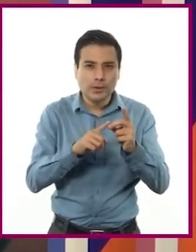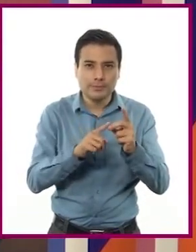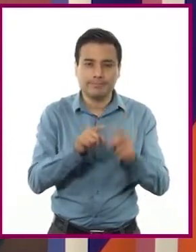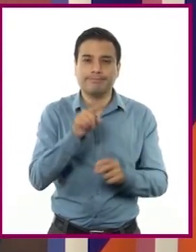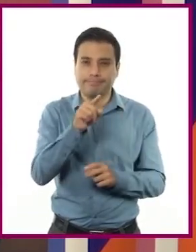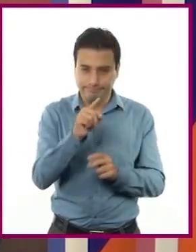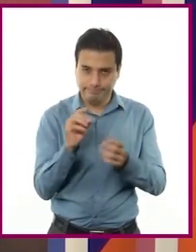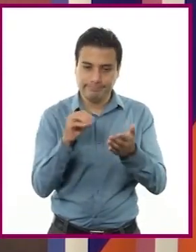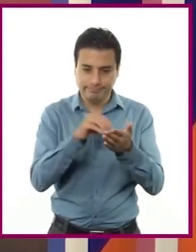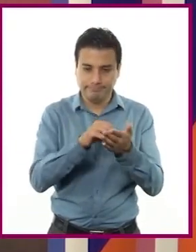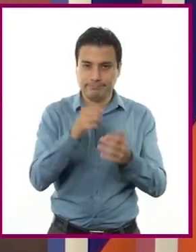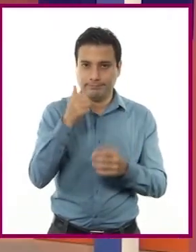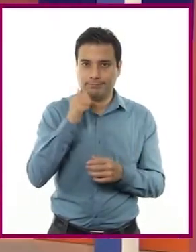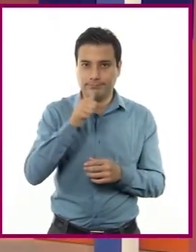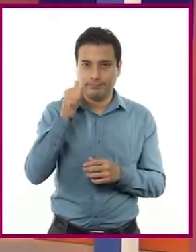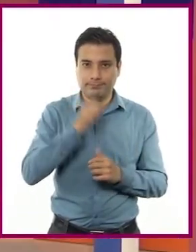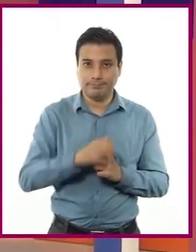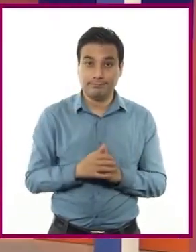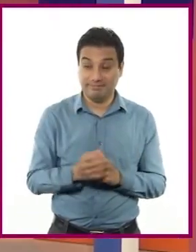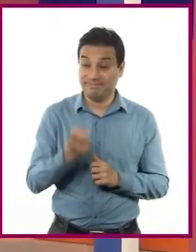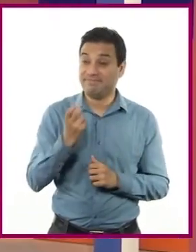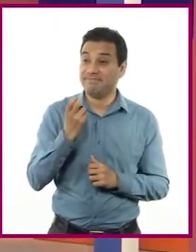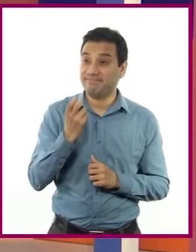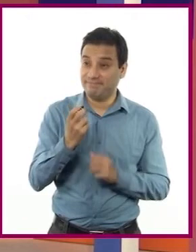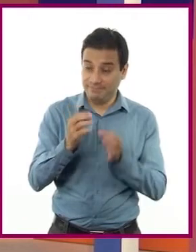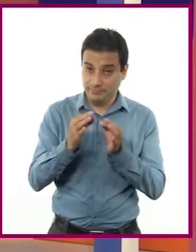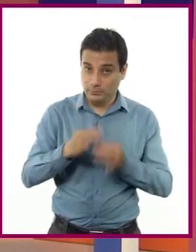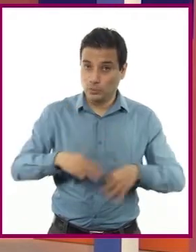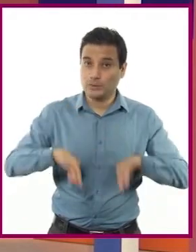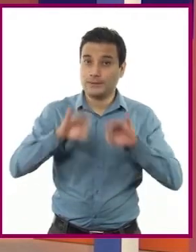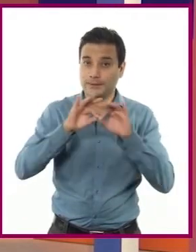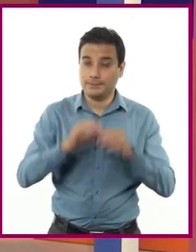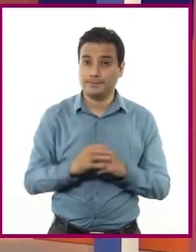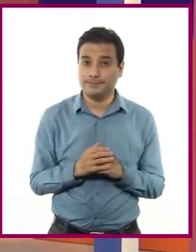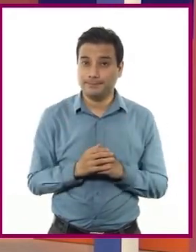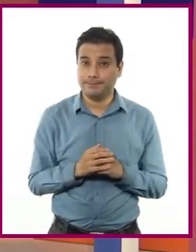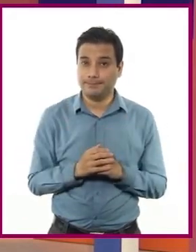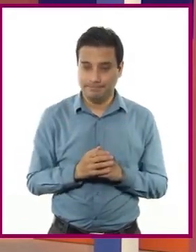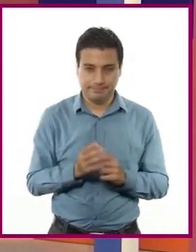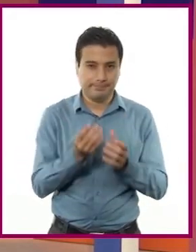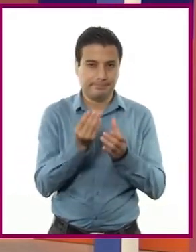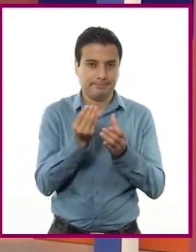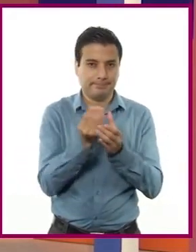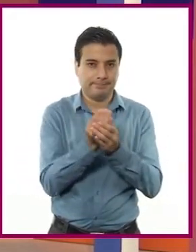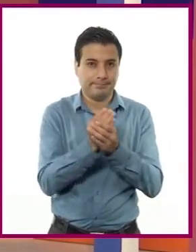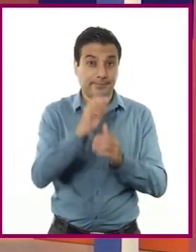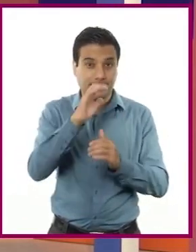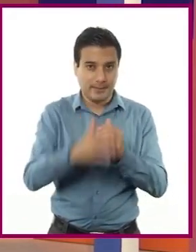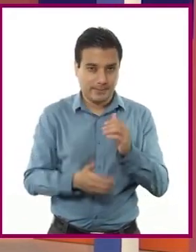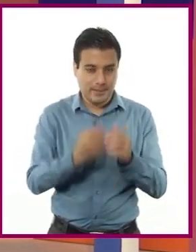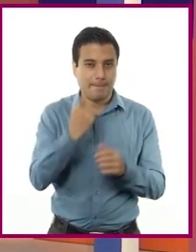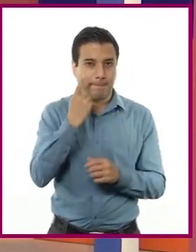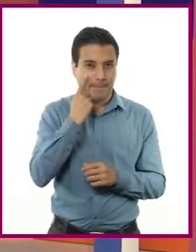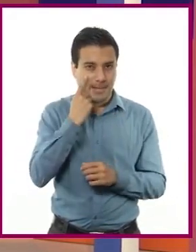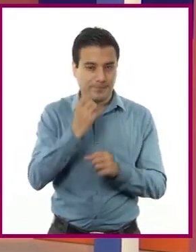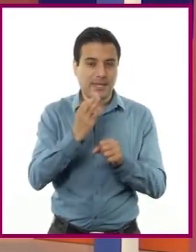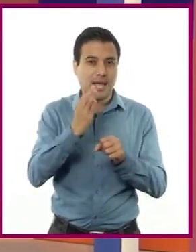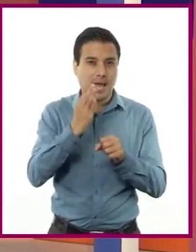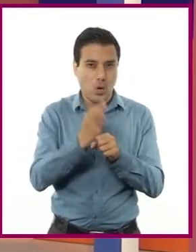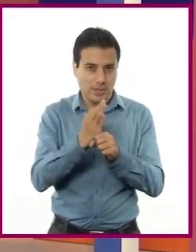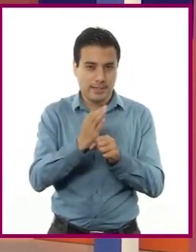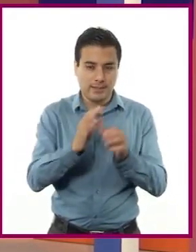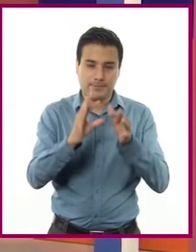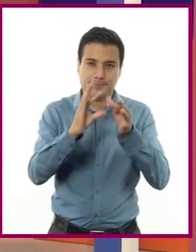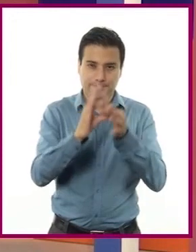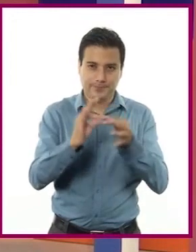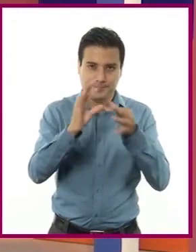que consultaron. Muy importante, Irma. Para finalizar la sesión, hagamos un pequeño repaso de lo